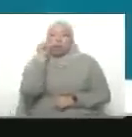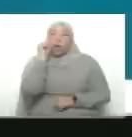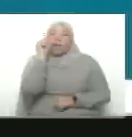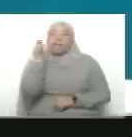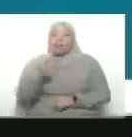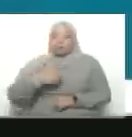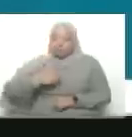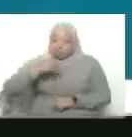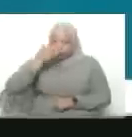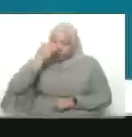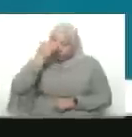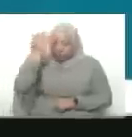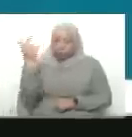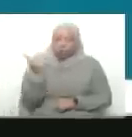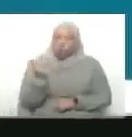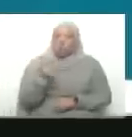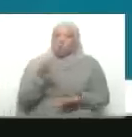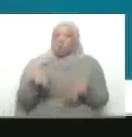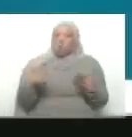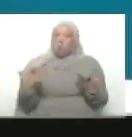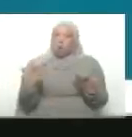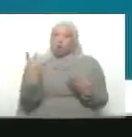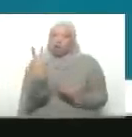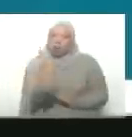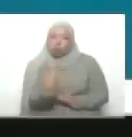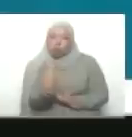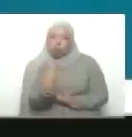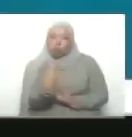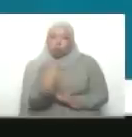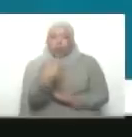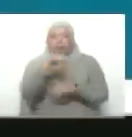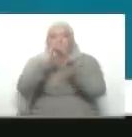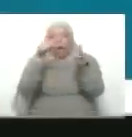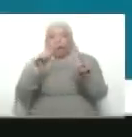Cuál de los dos Mohamed adelante los dos